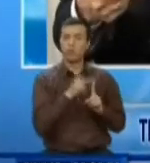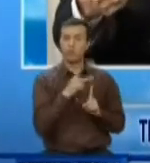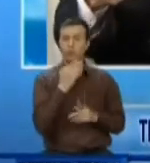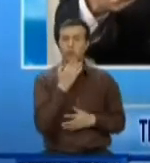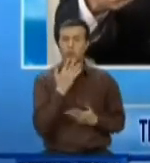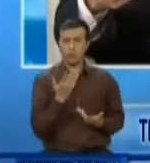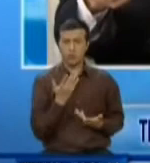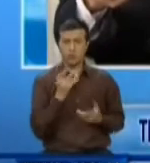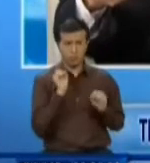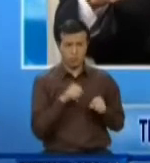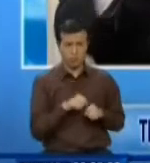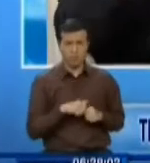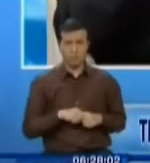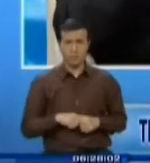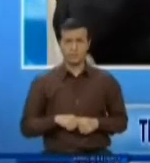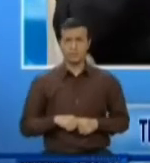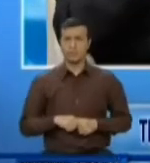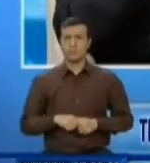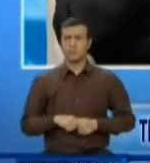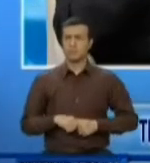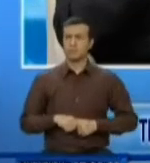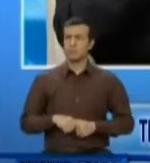suficiente para el país